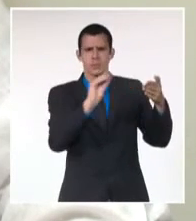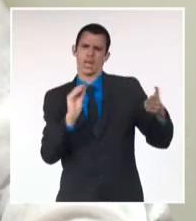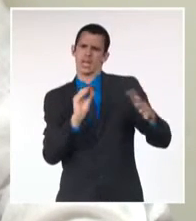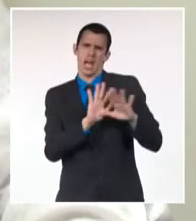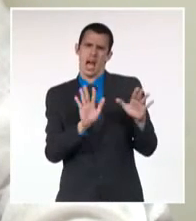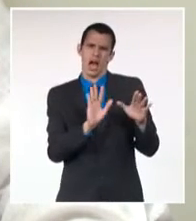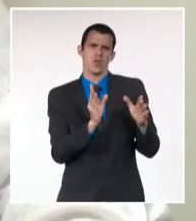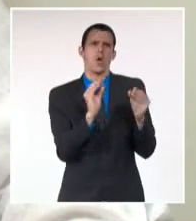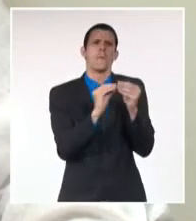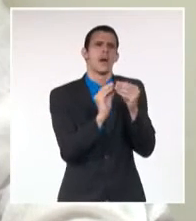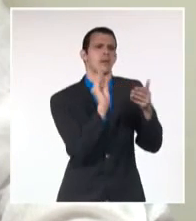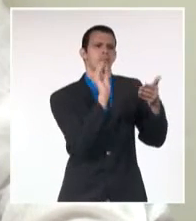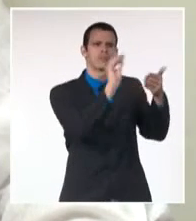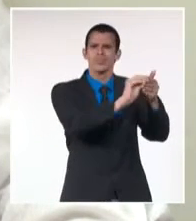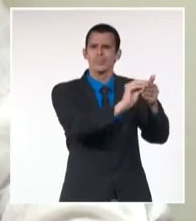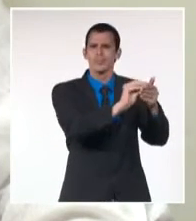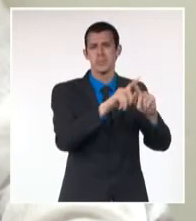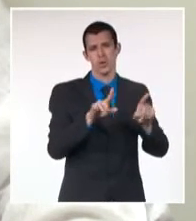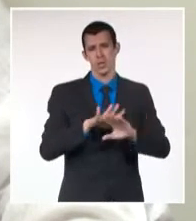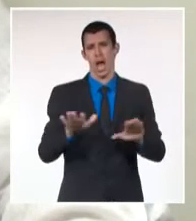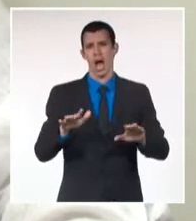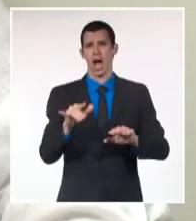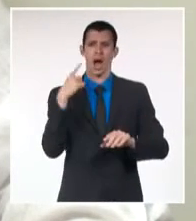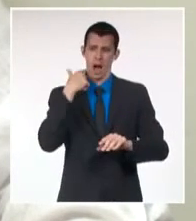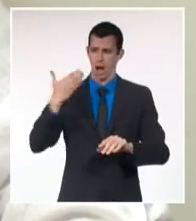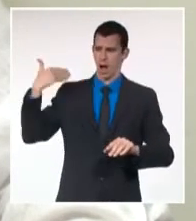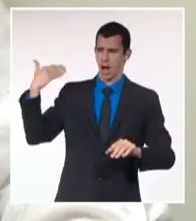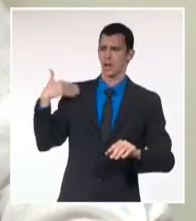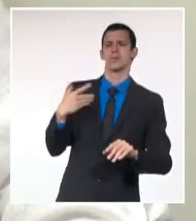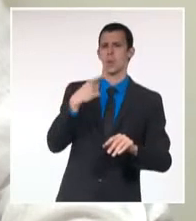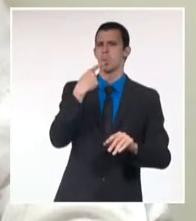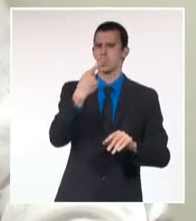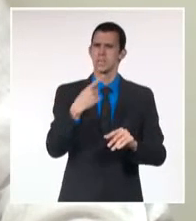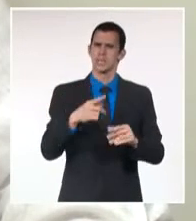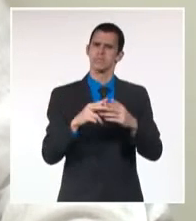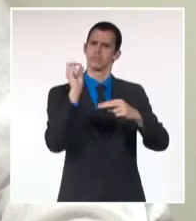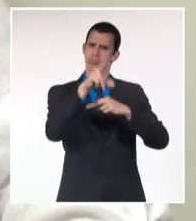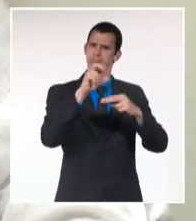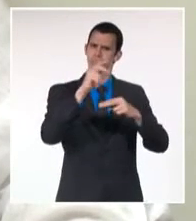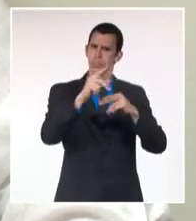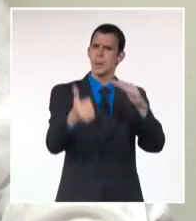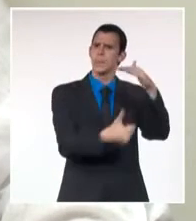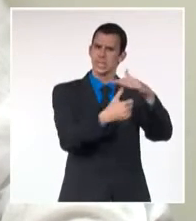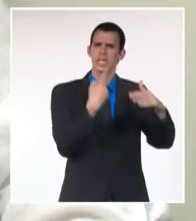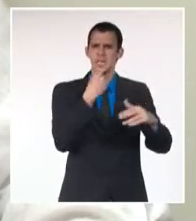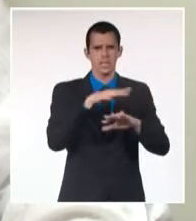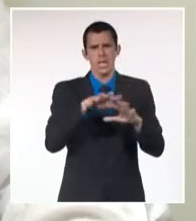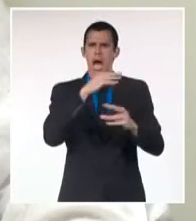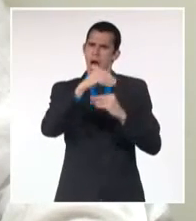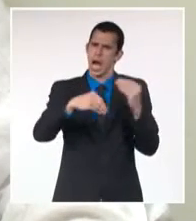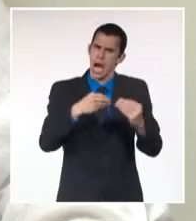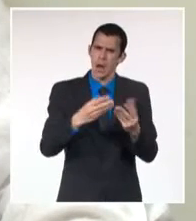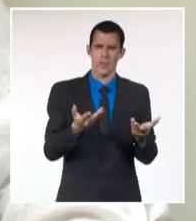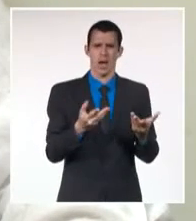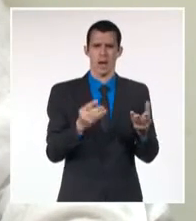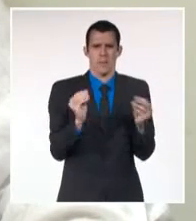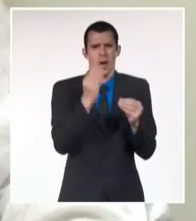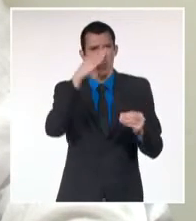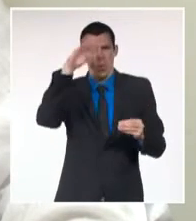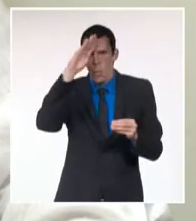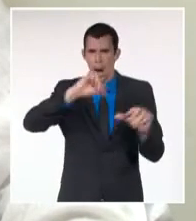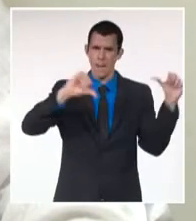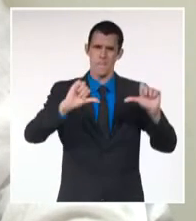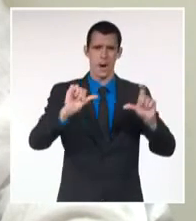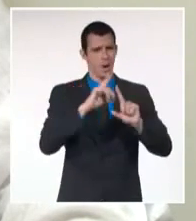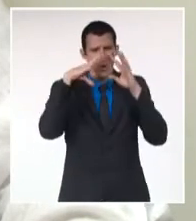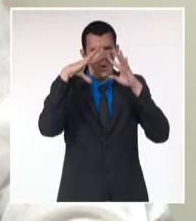al presidente precisamente con ese propósito de que Cuba saliera de la lista. Ahora, el caso específico de Colombia, ahí habría que mencionar incluso decisiones recientes